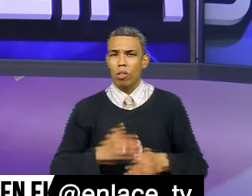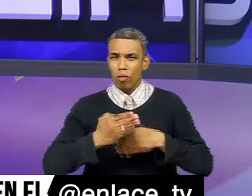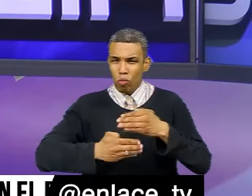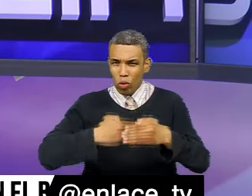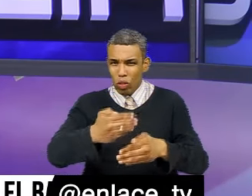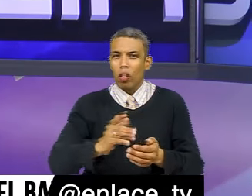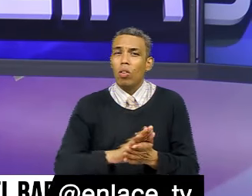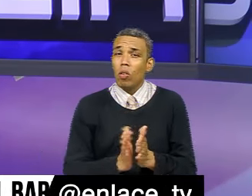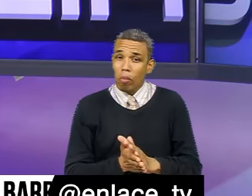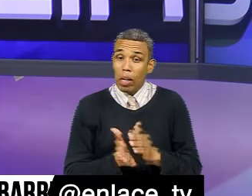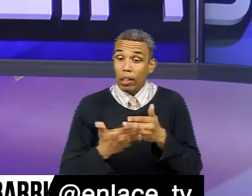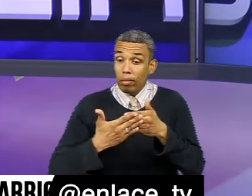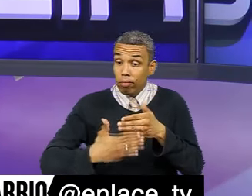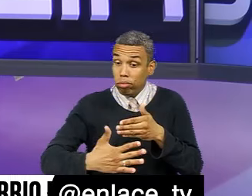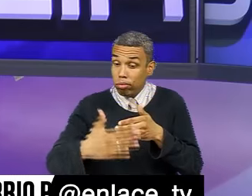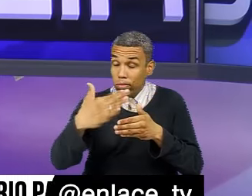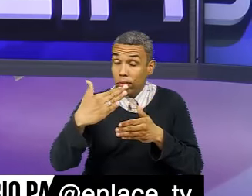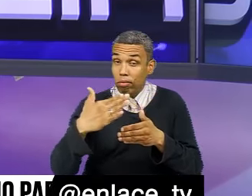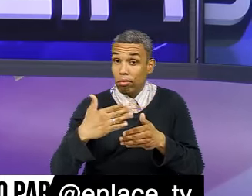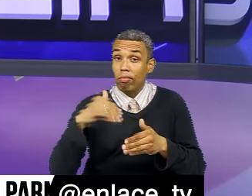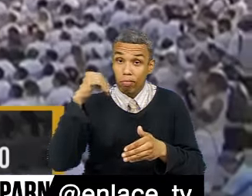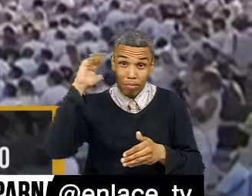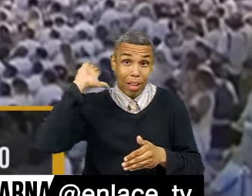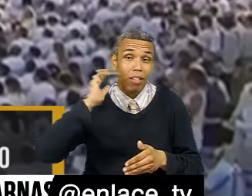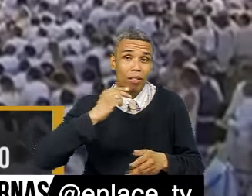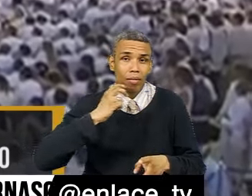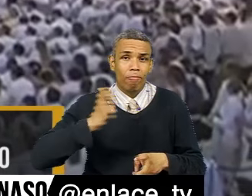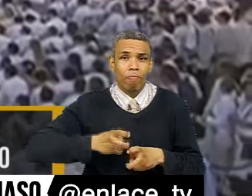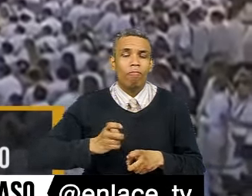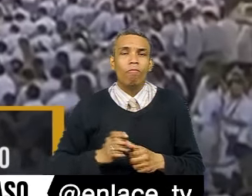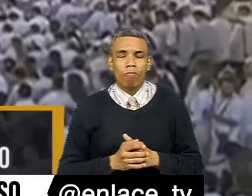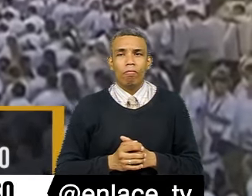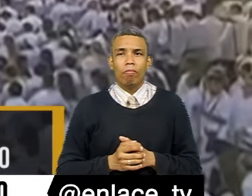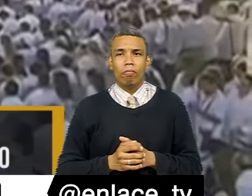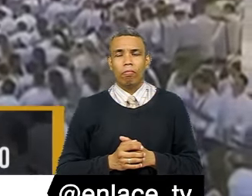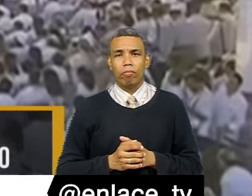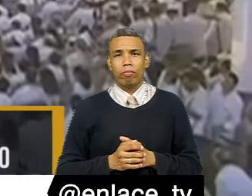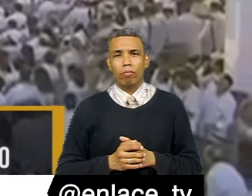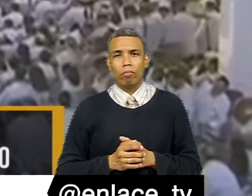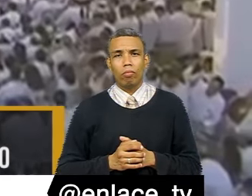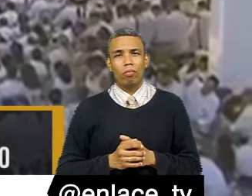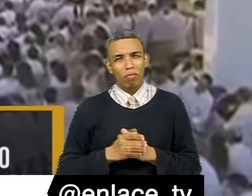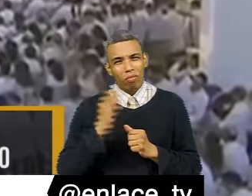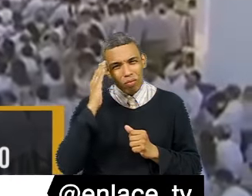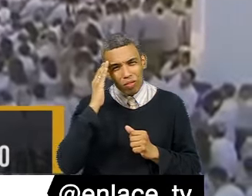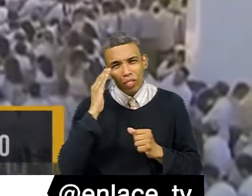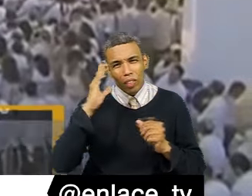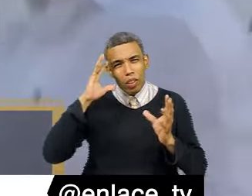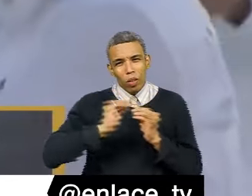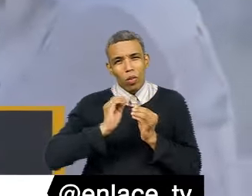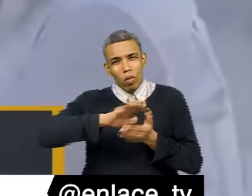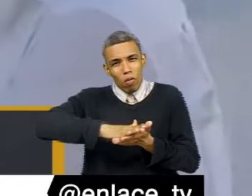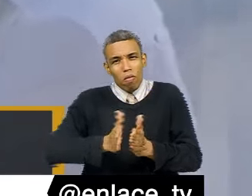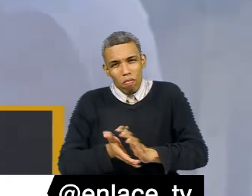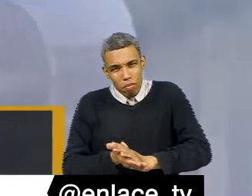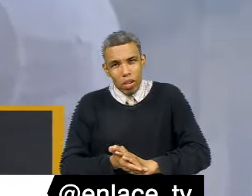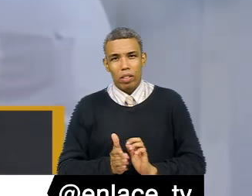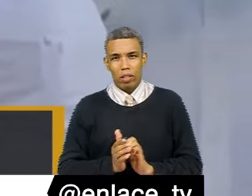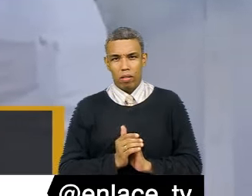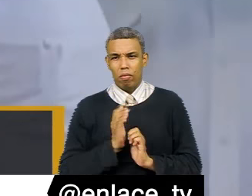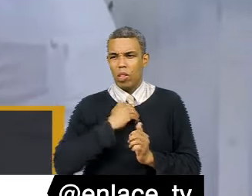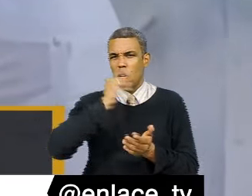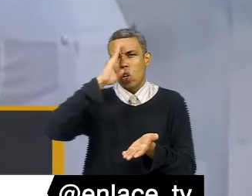espera el cumplimiento de los acuerdos de paz. Con ocasión de la firma de los acuerdos de paz entre el Gobierno Nacional y las FARC, Enlace Noticias consultó la opinión